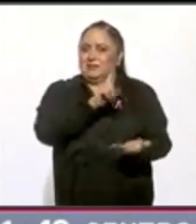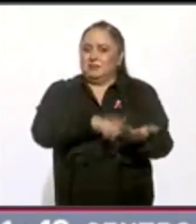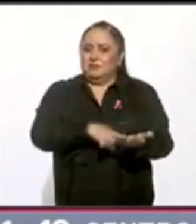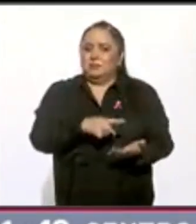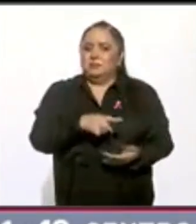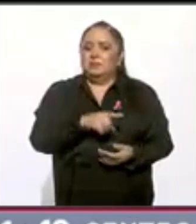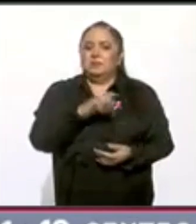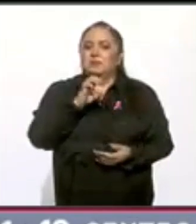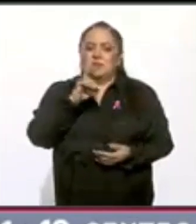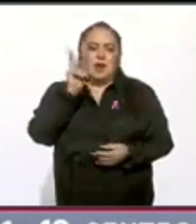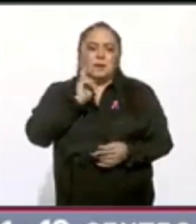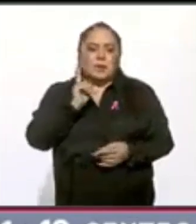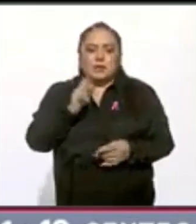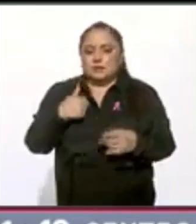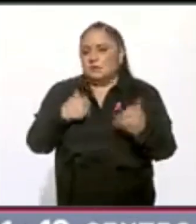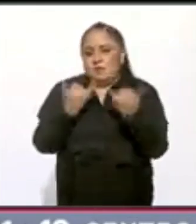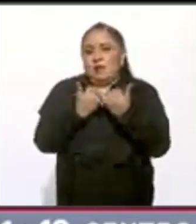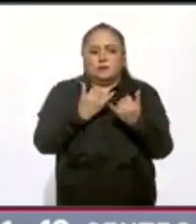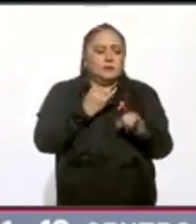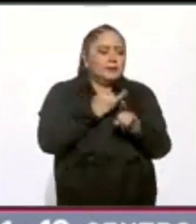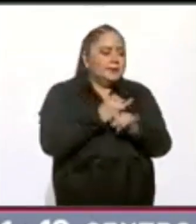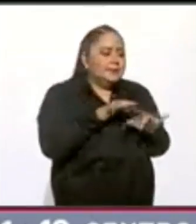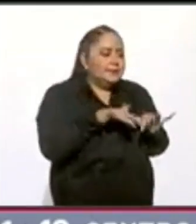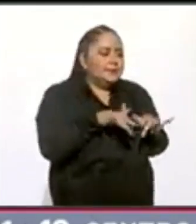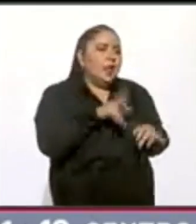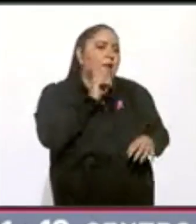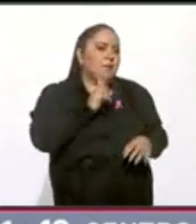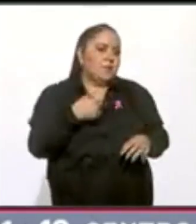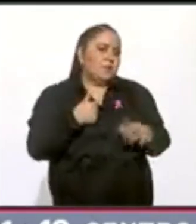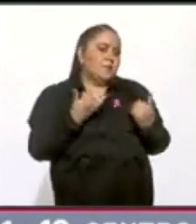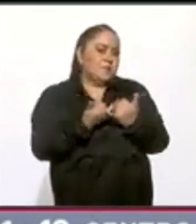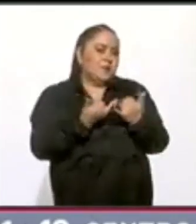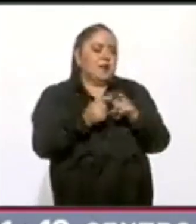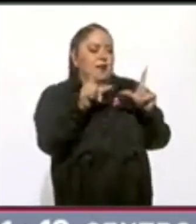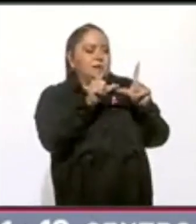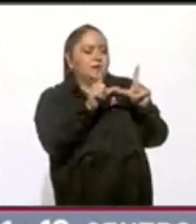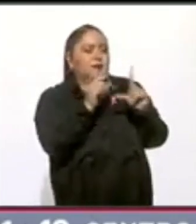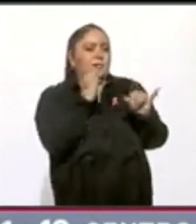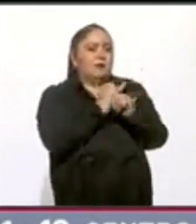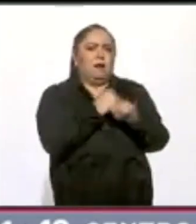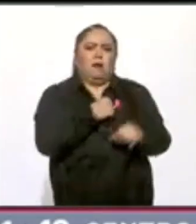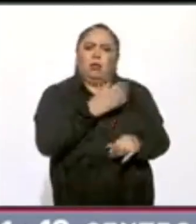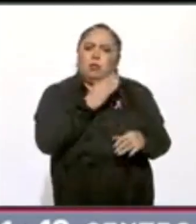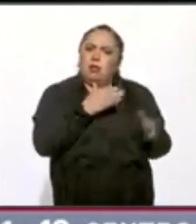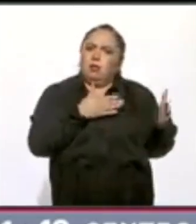pues dije, a ver, pues voy a sacar mi licencia digital, me puse en la computadora, pues la licencia digital, y